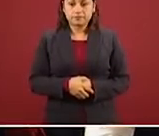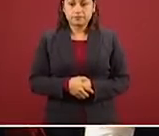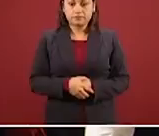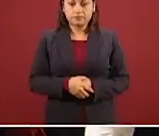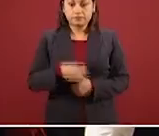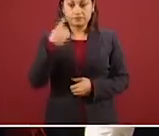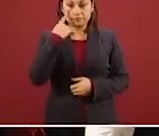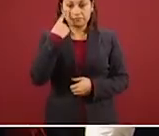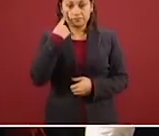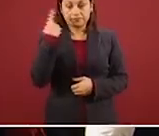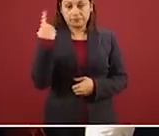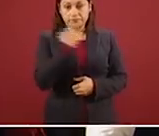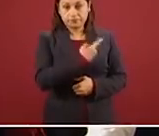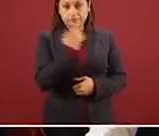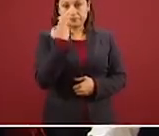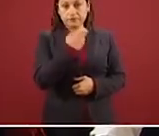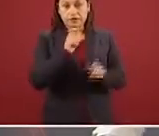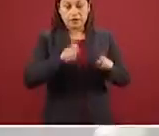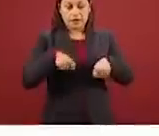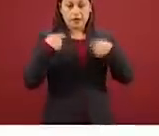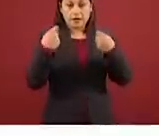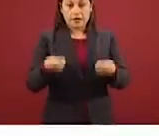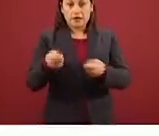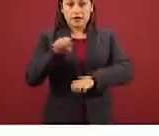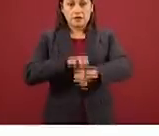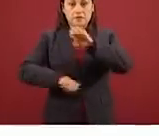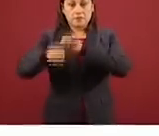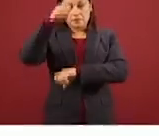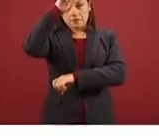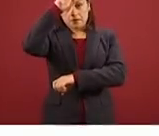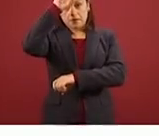Este es el número de concesiones